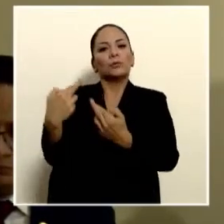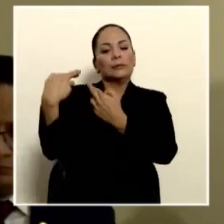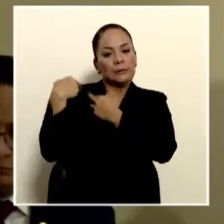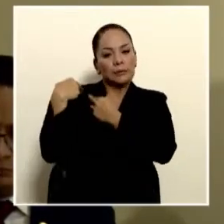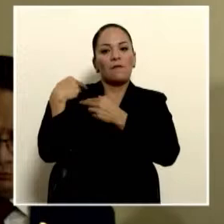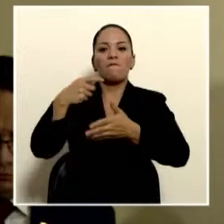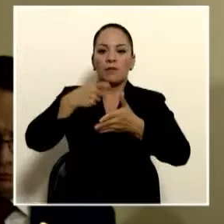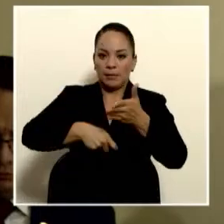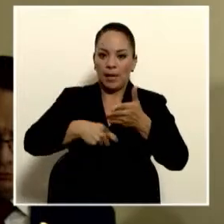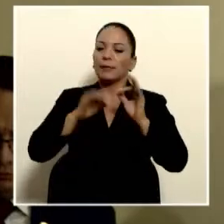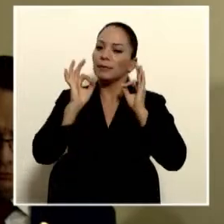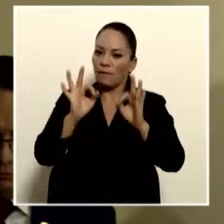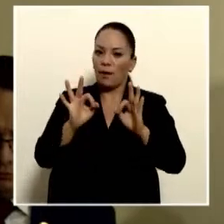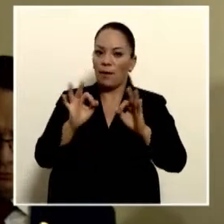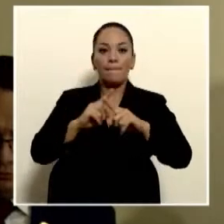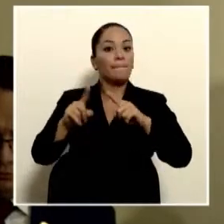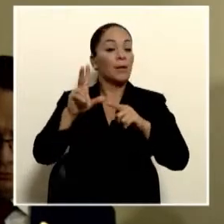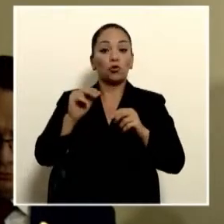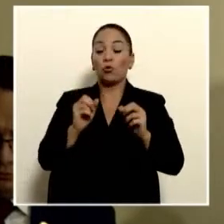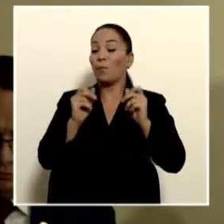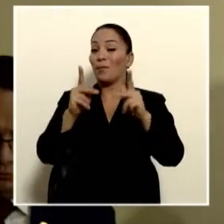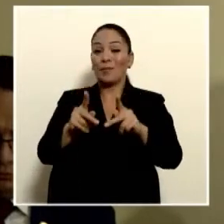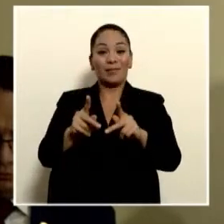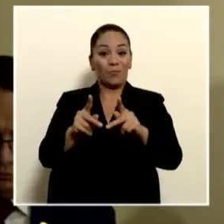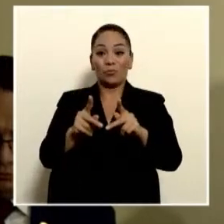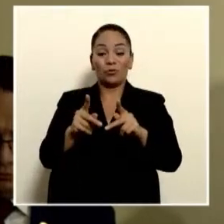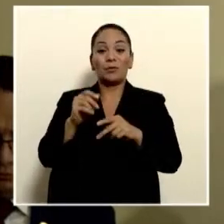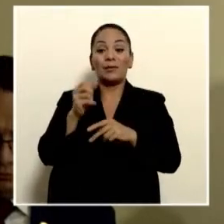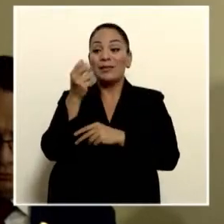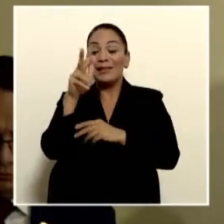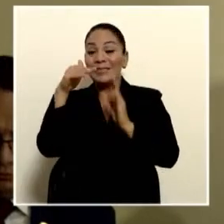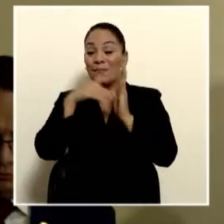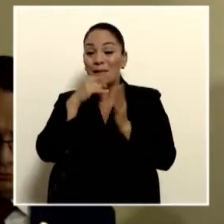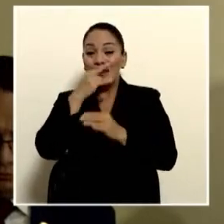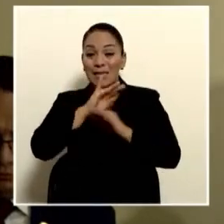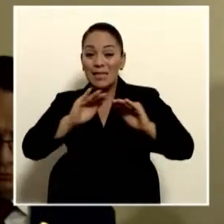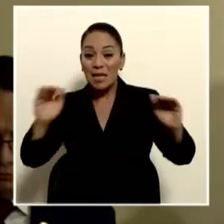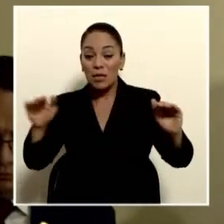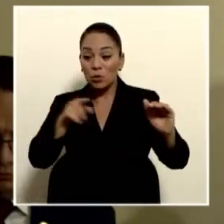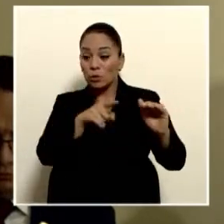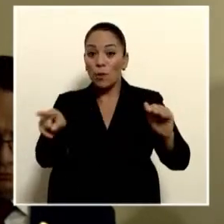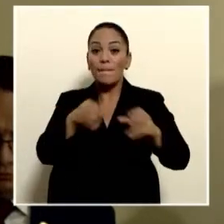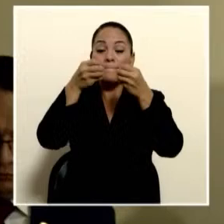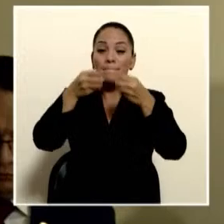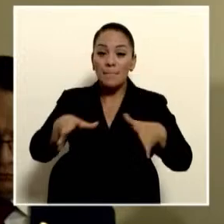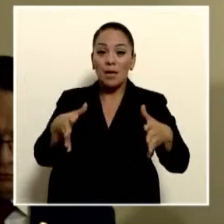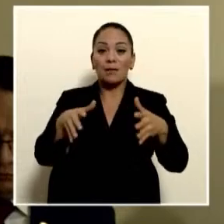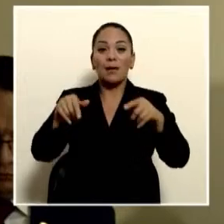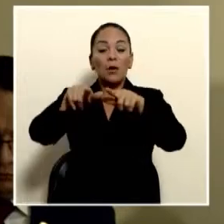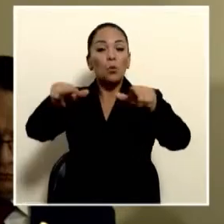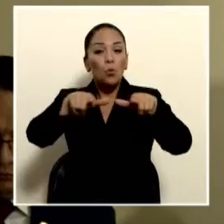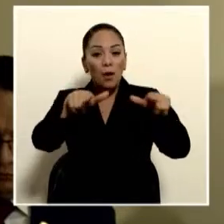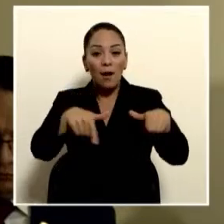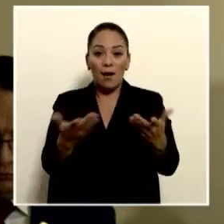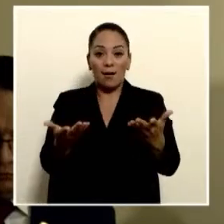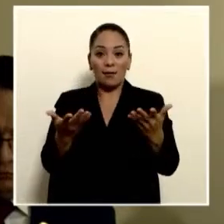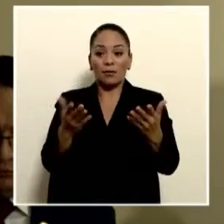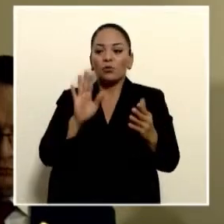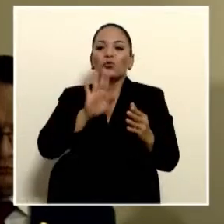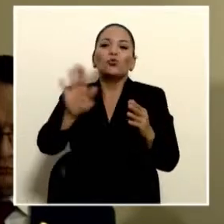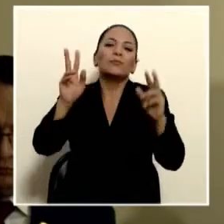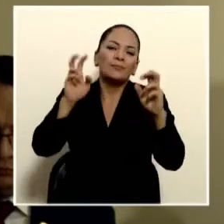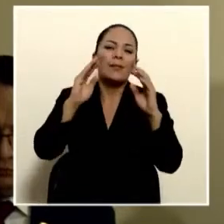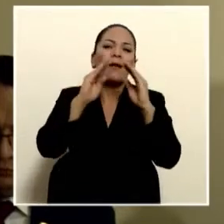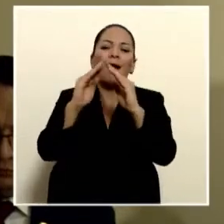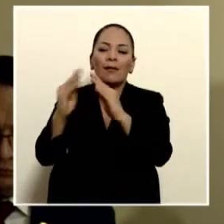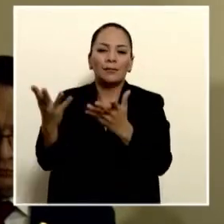fiscal, pero no vamos a dejar que 13,000 niños y niñas pierdan el hogar que tienen o el techo que tienen y la